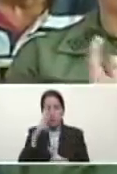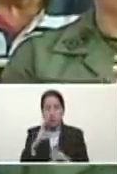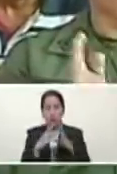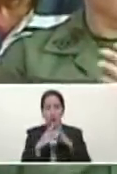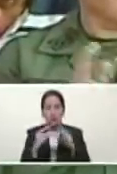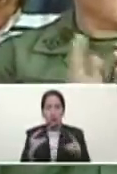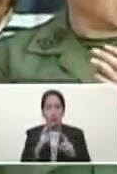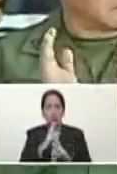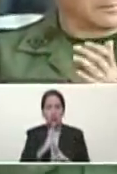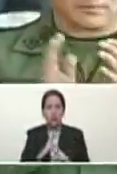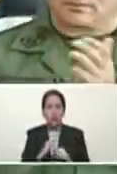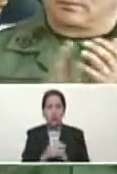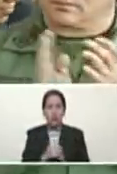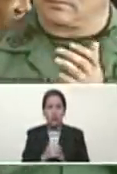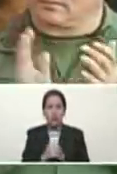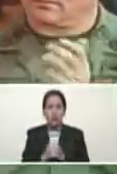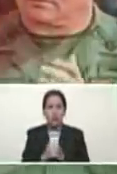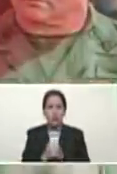resultados.